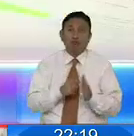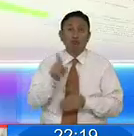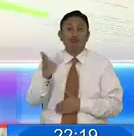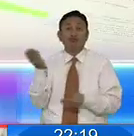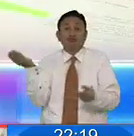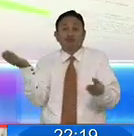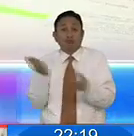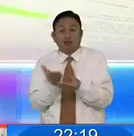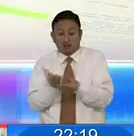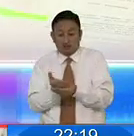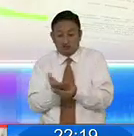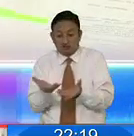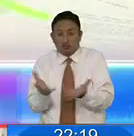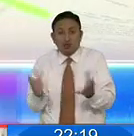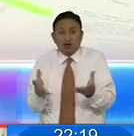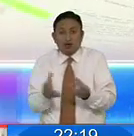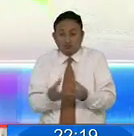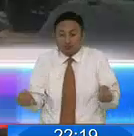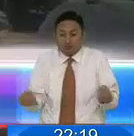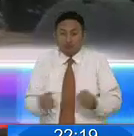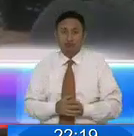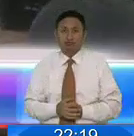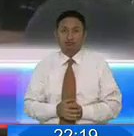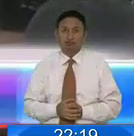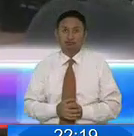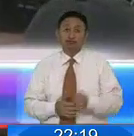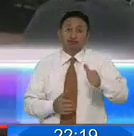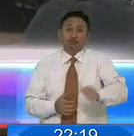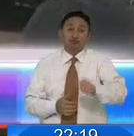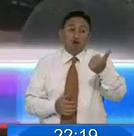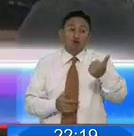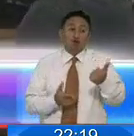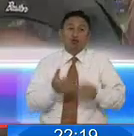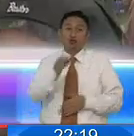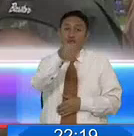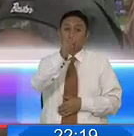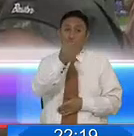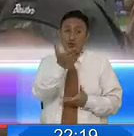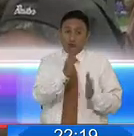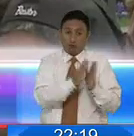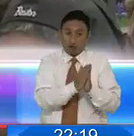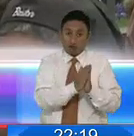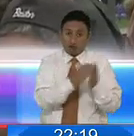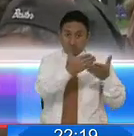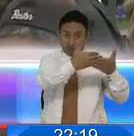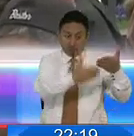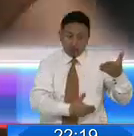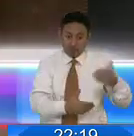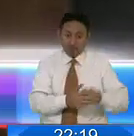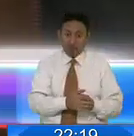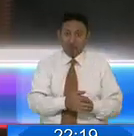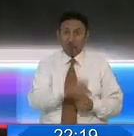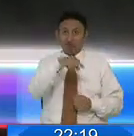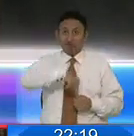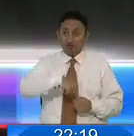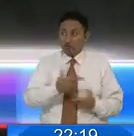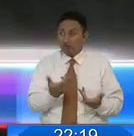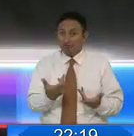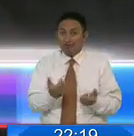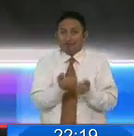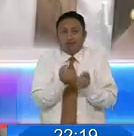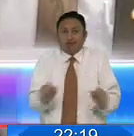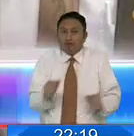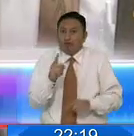con sus documentos se han extraviado o en otros los documentos que se solicitan nacionales son imposibles de conseguir